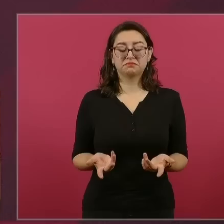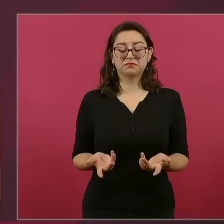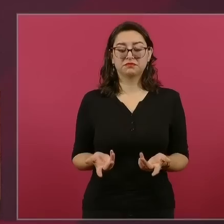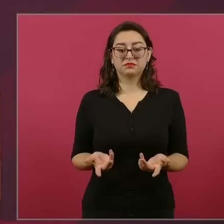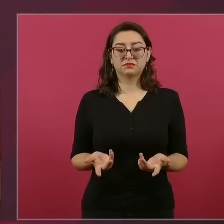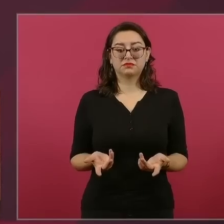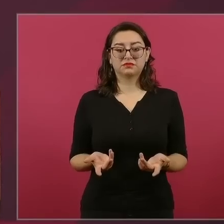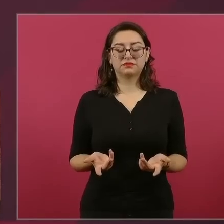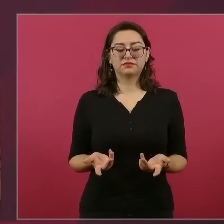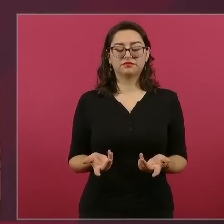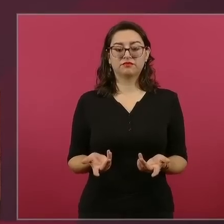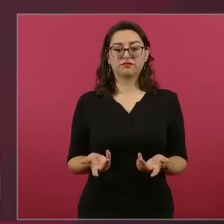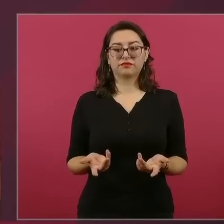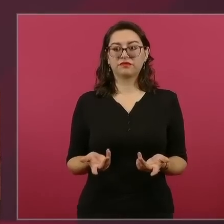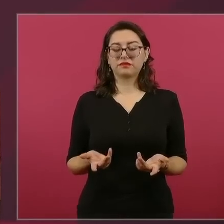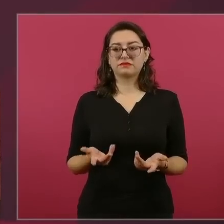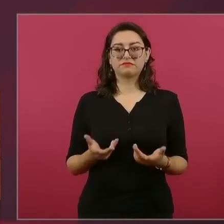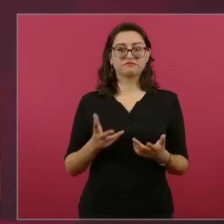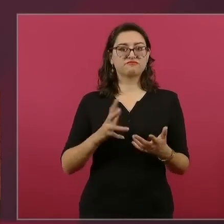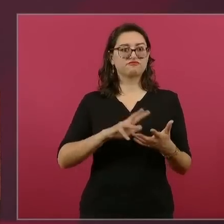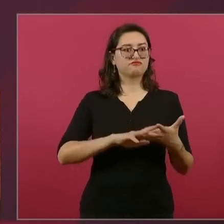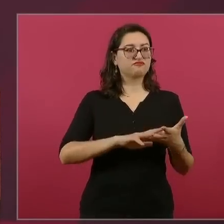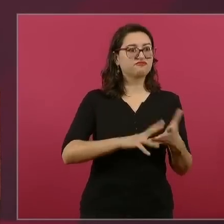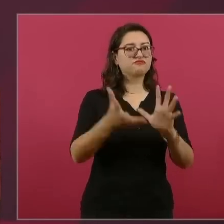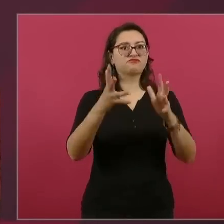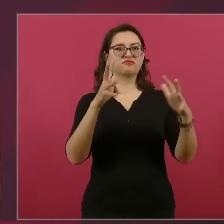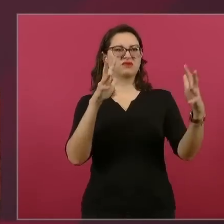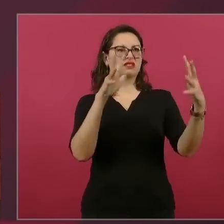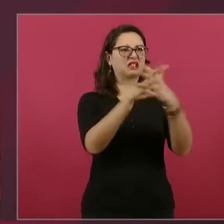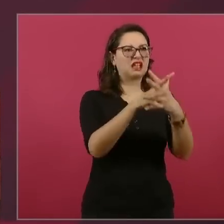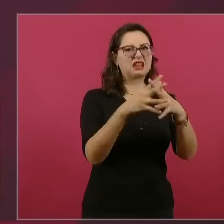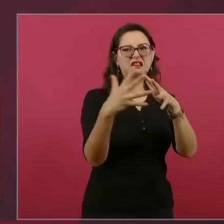para evitar las guerras.